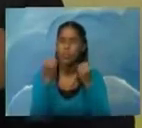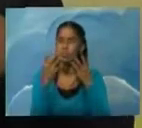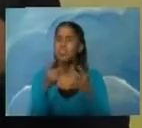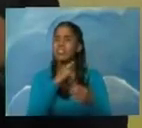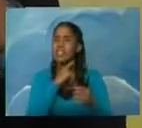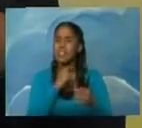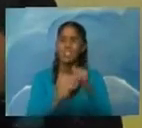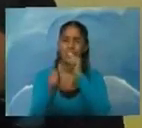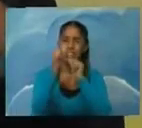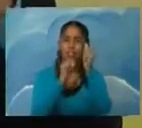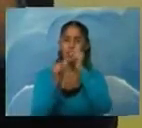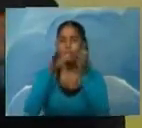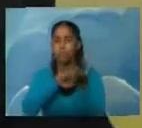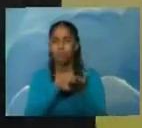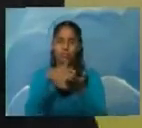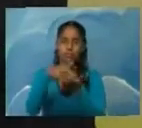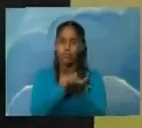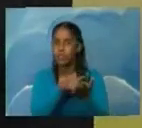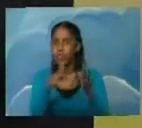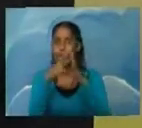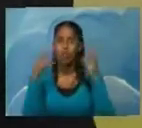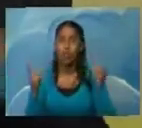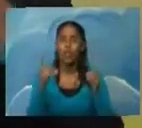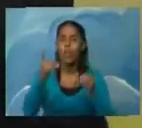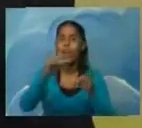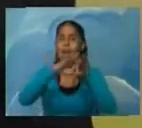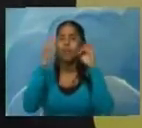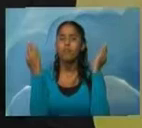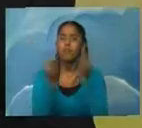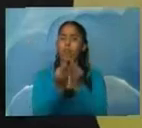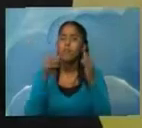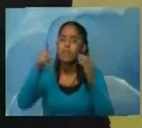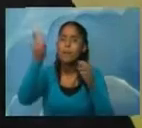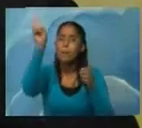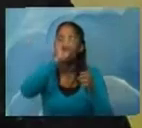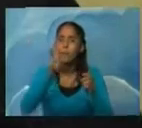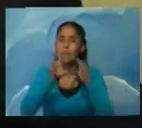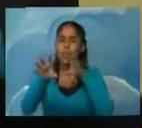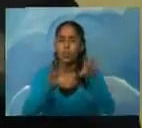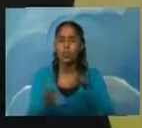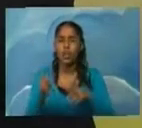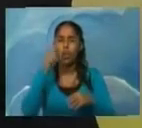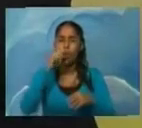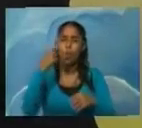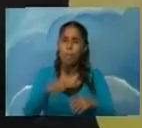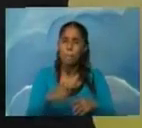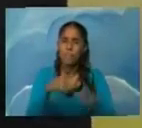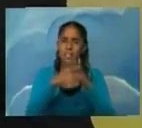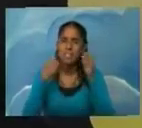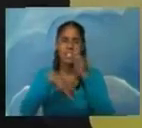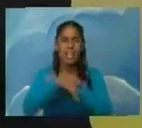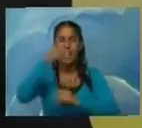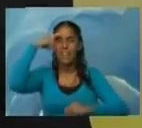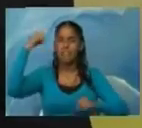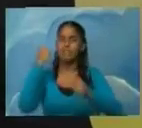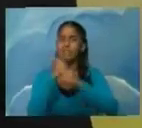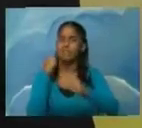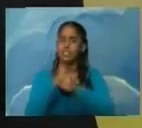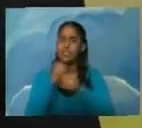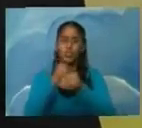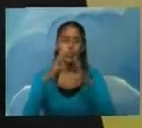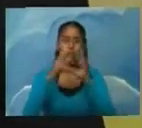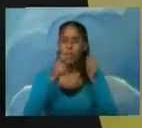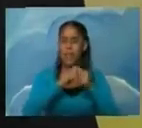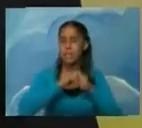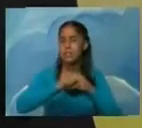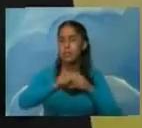licor, el vicio, el alcohol en la familia, en la sociedad? Hombres que salen a trabajar toda la semana trabajando,